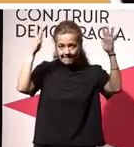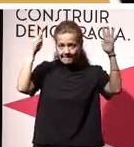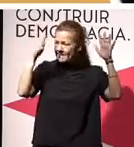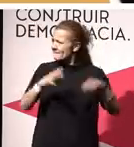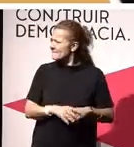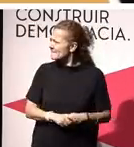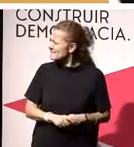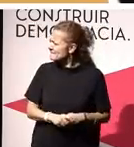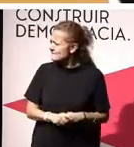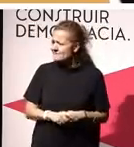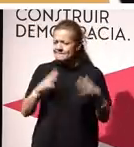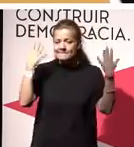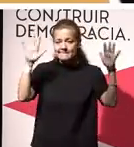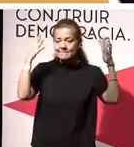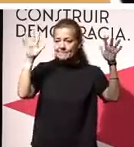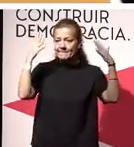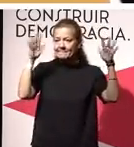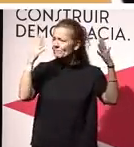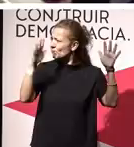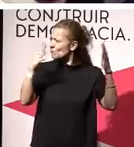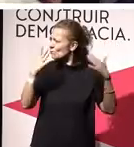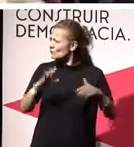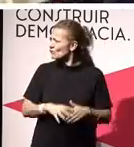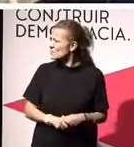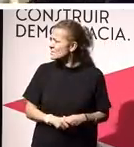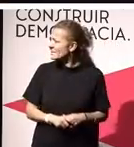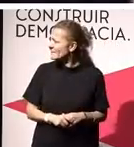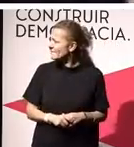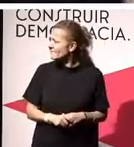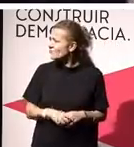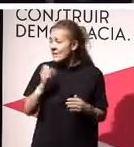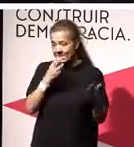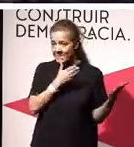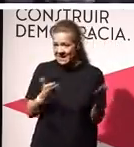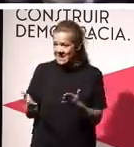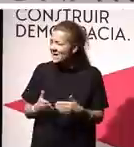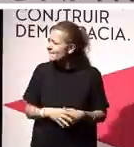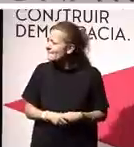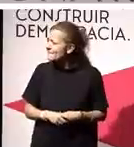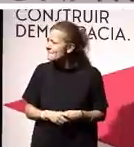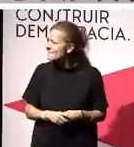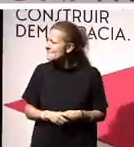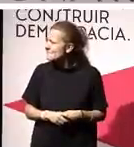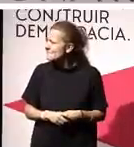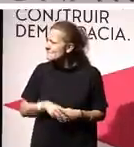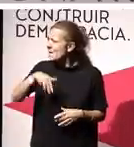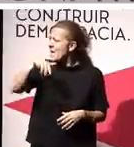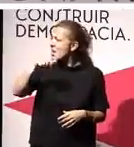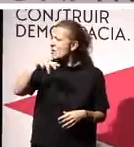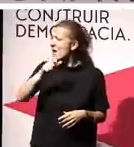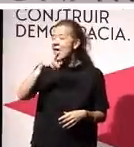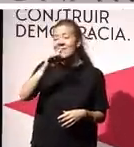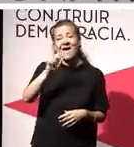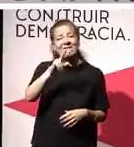y que lucha cada día por la paz y el bienestar de su pueblo. Bienvenida. A Manuela Dávila,